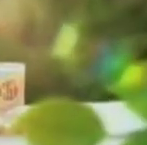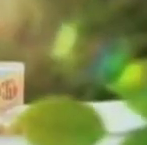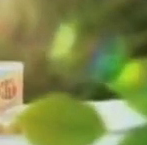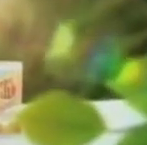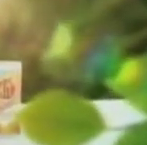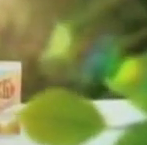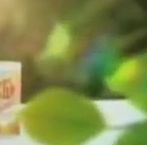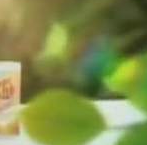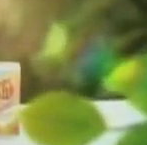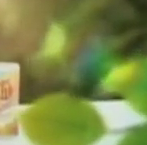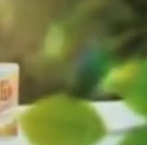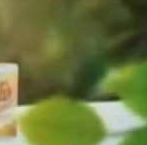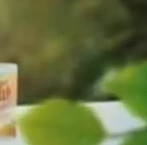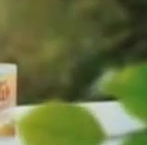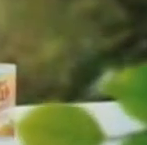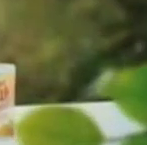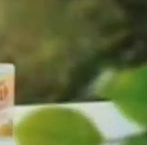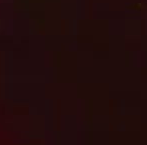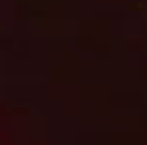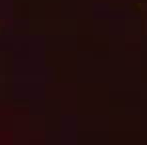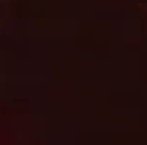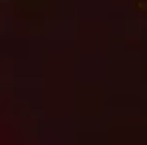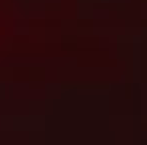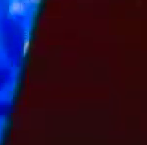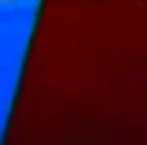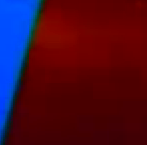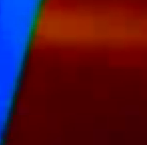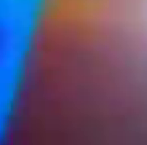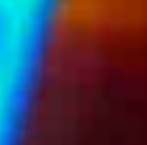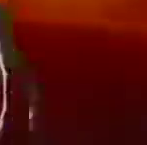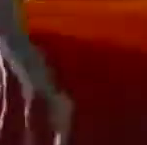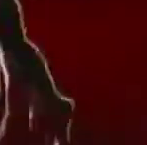Por eso es natural que tomes HIT.